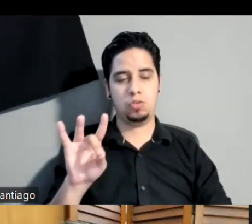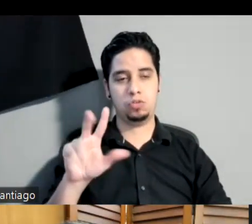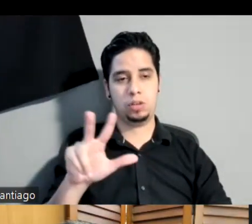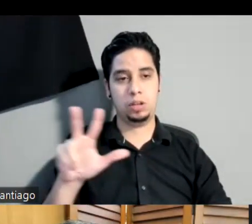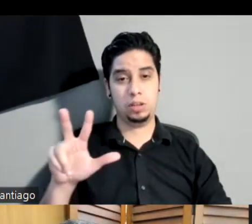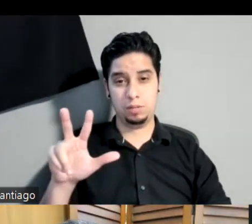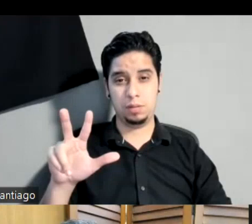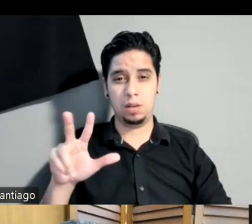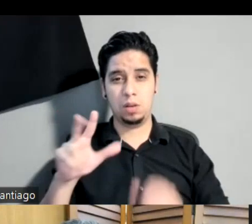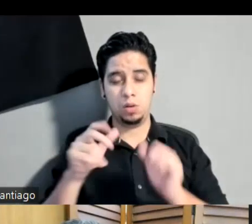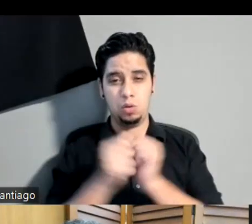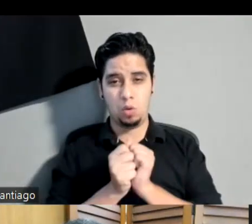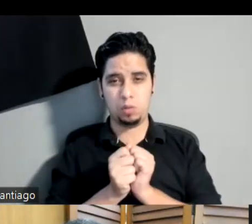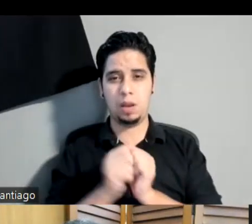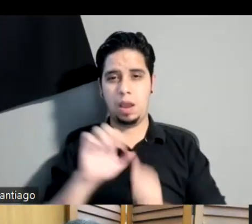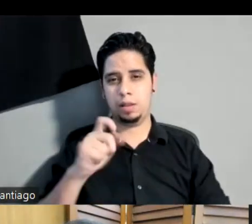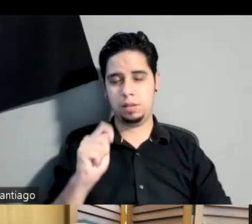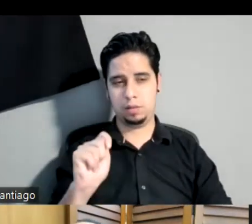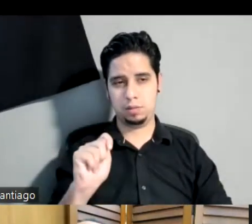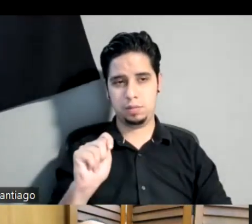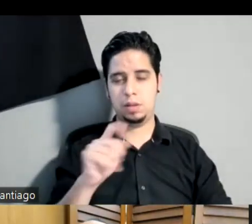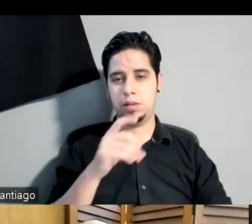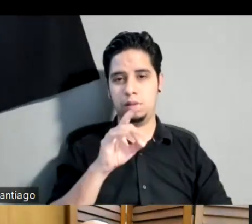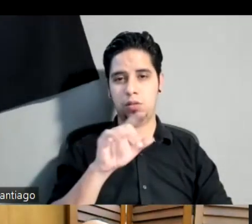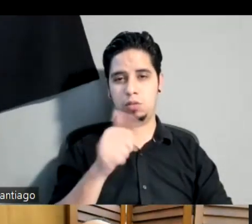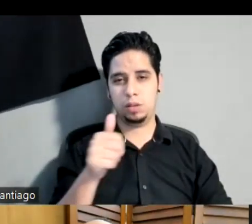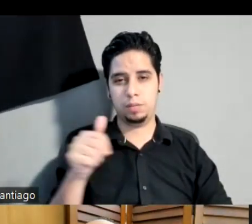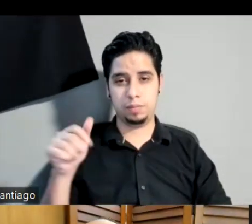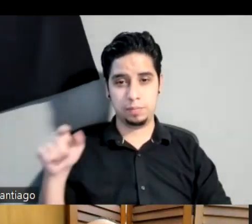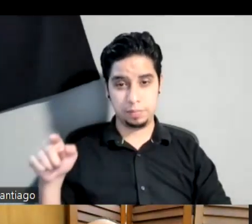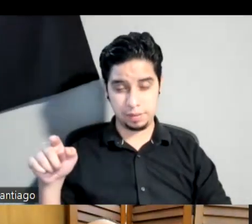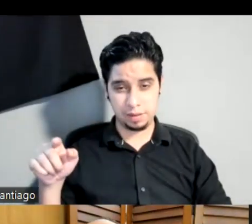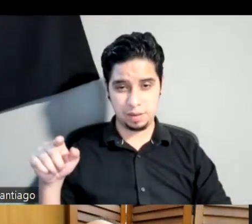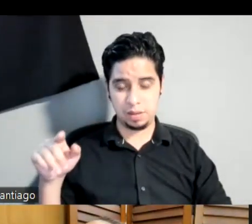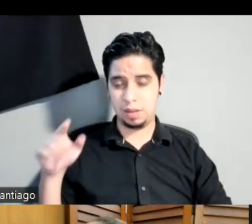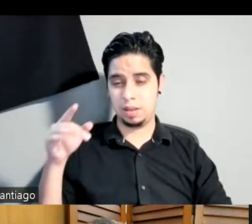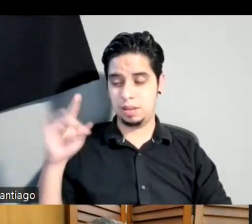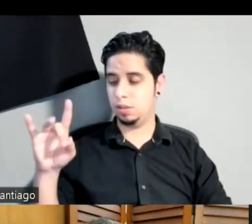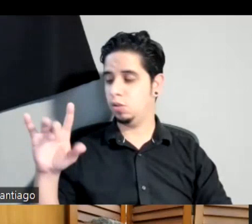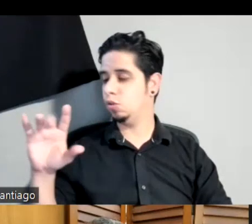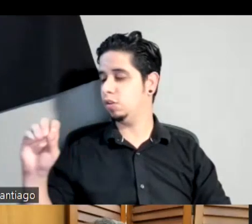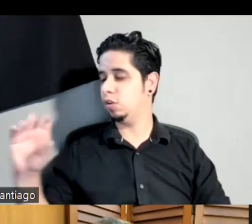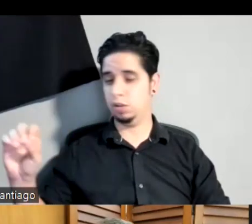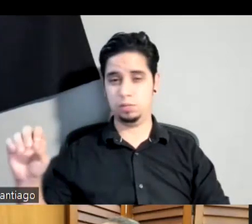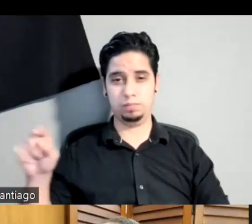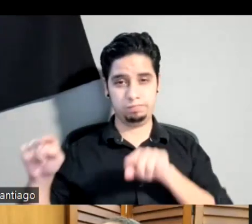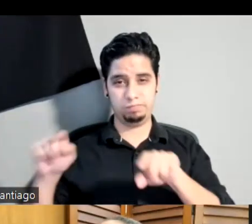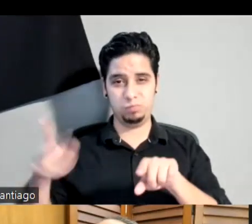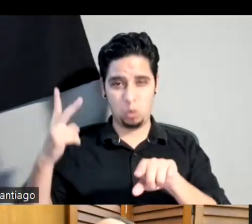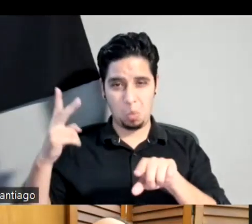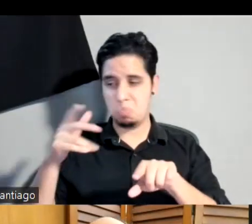787-653-8833 con las extensiones 1810 o 1800. Así que ya